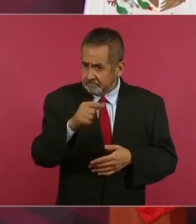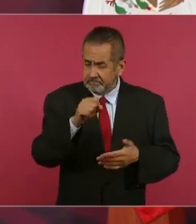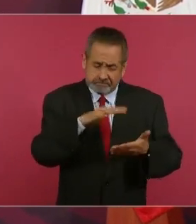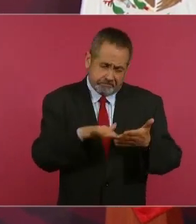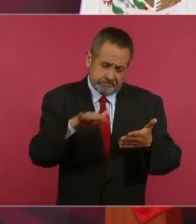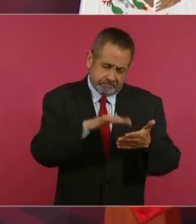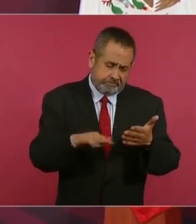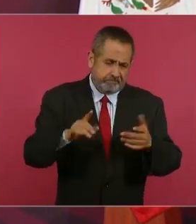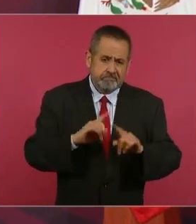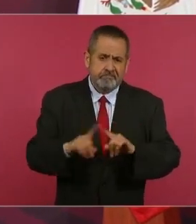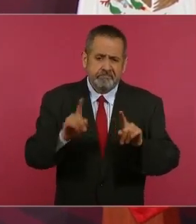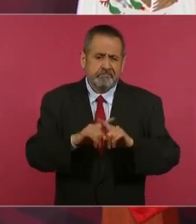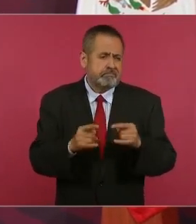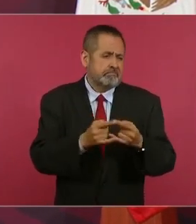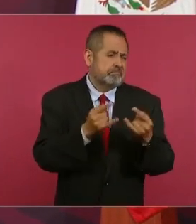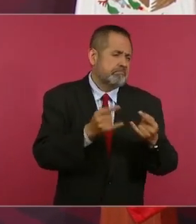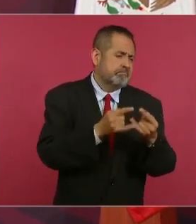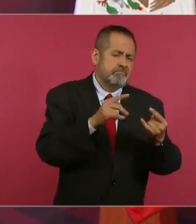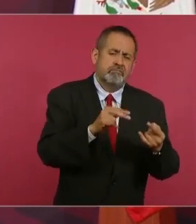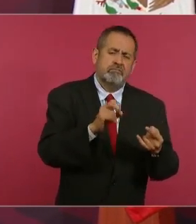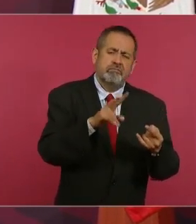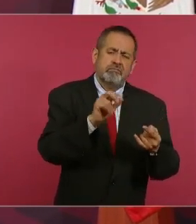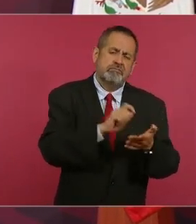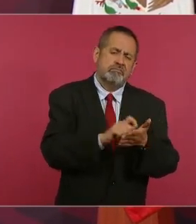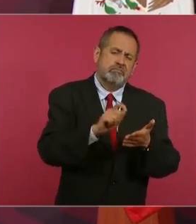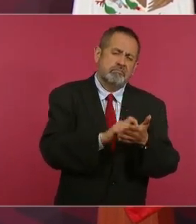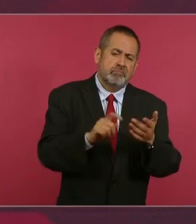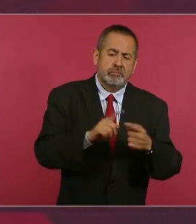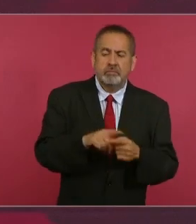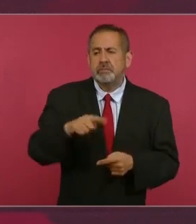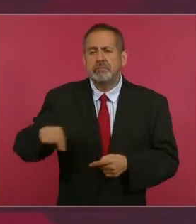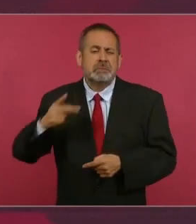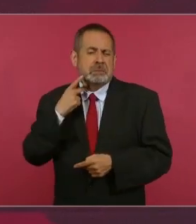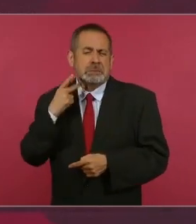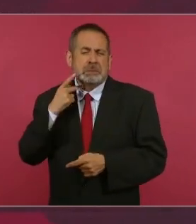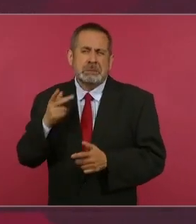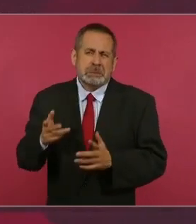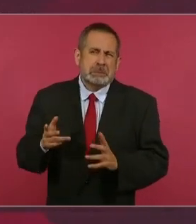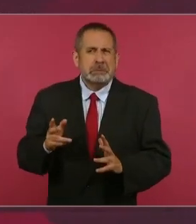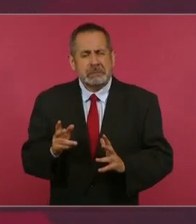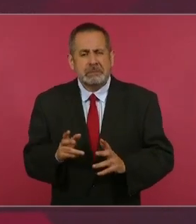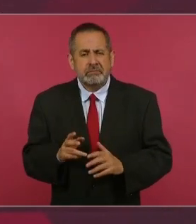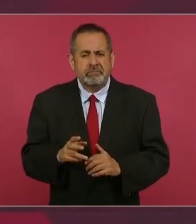entre tantas novelas, para los políticos,